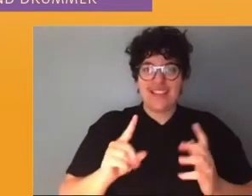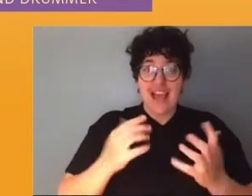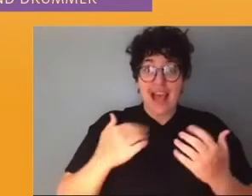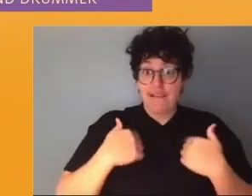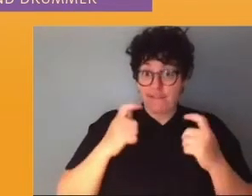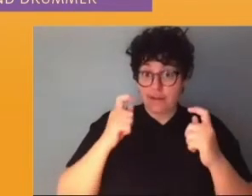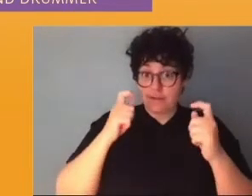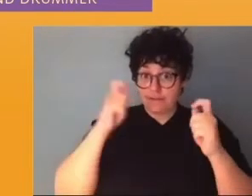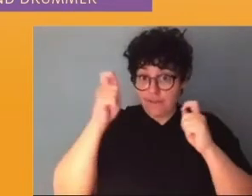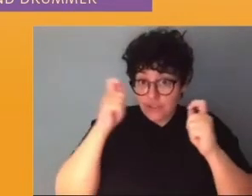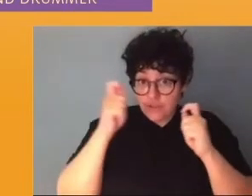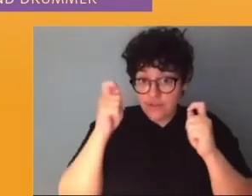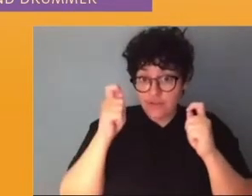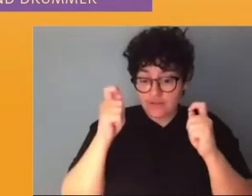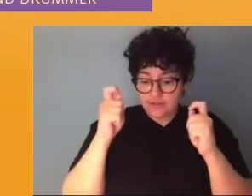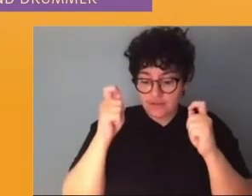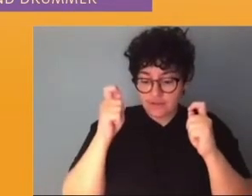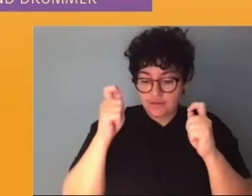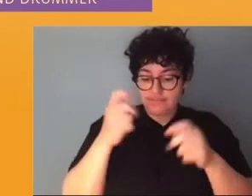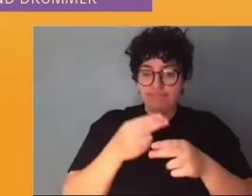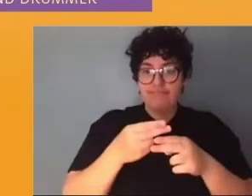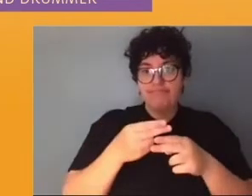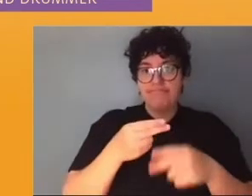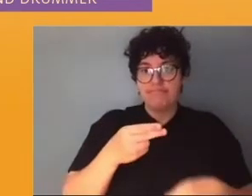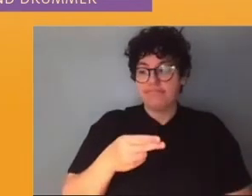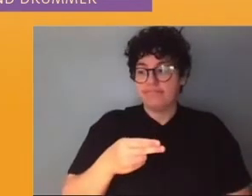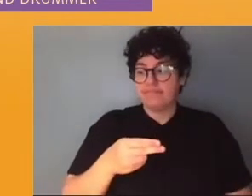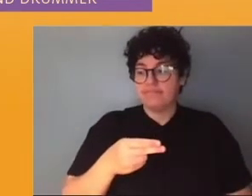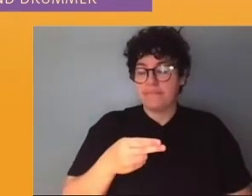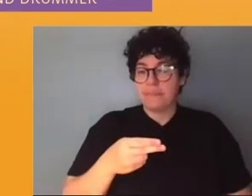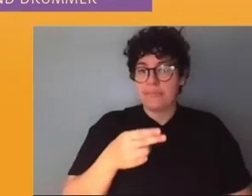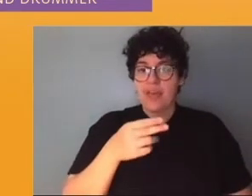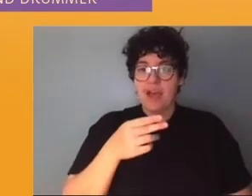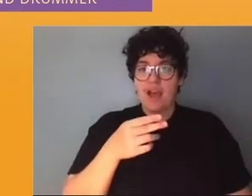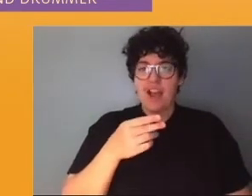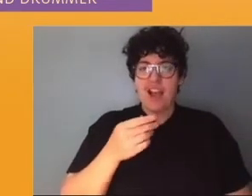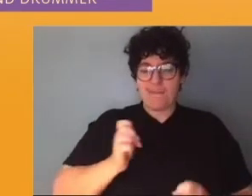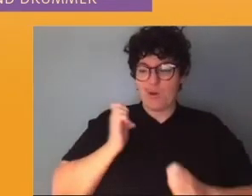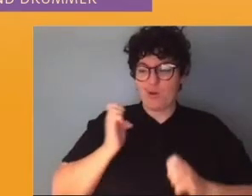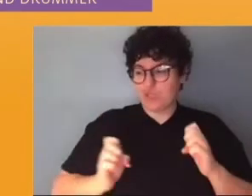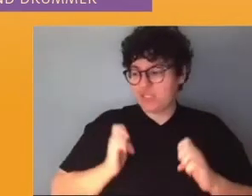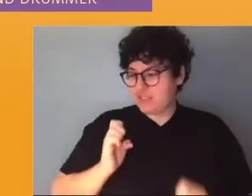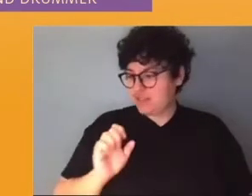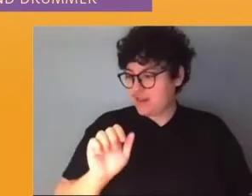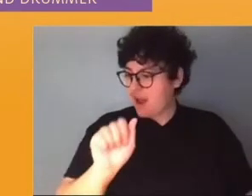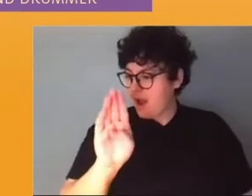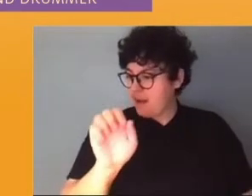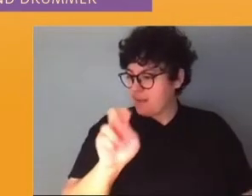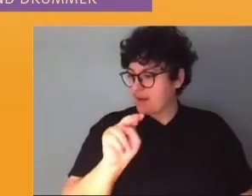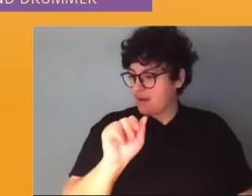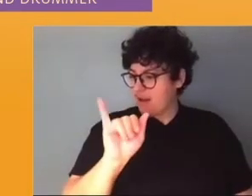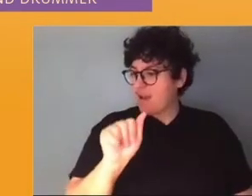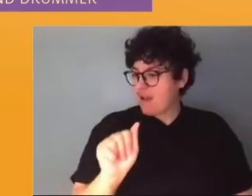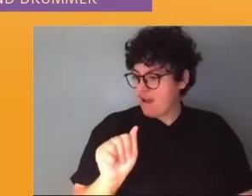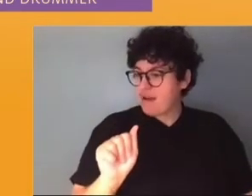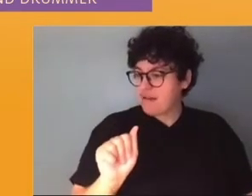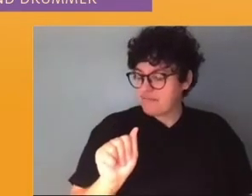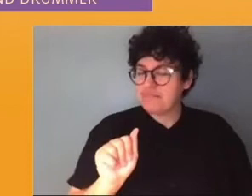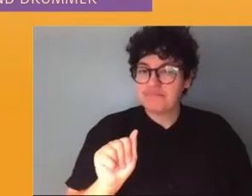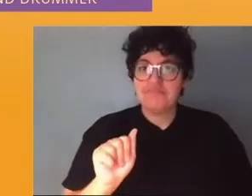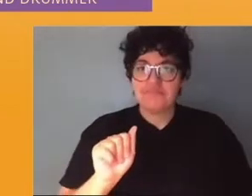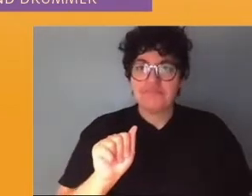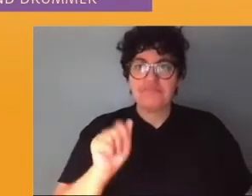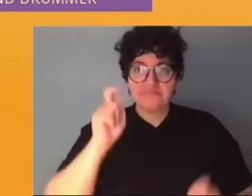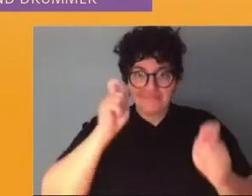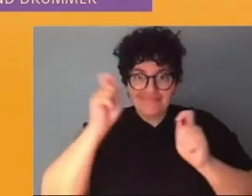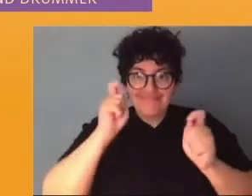abhinaya o emoción y gestos de la mano que se llaman hastas, que